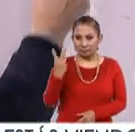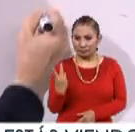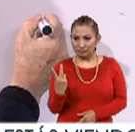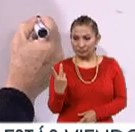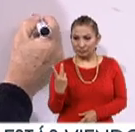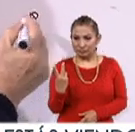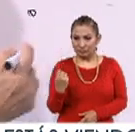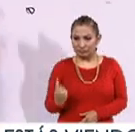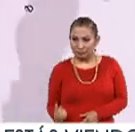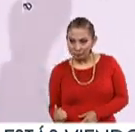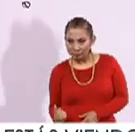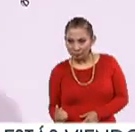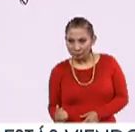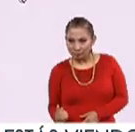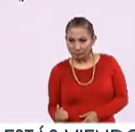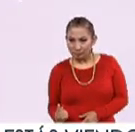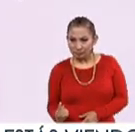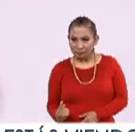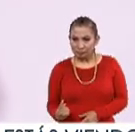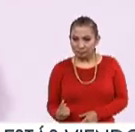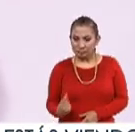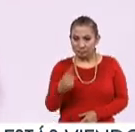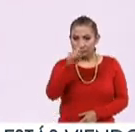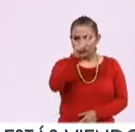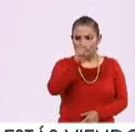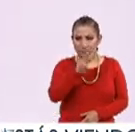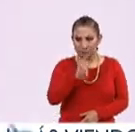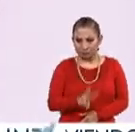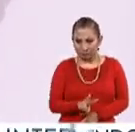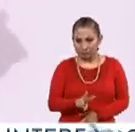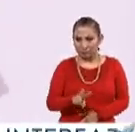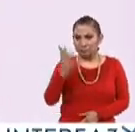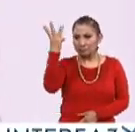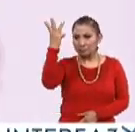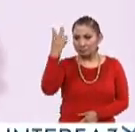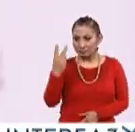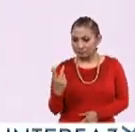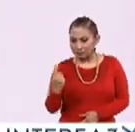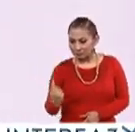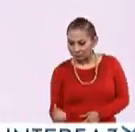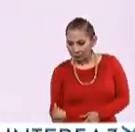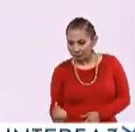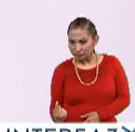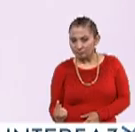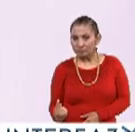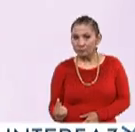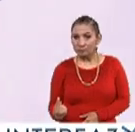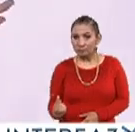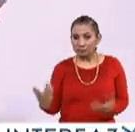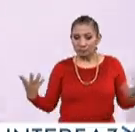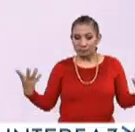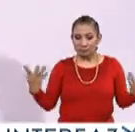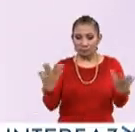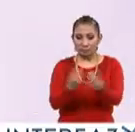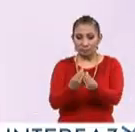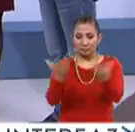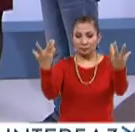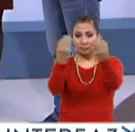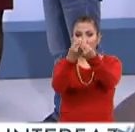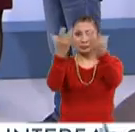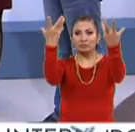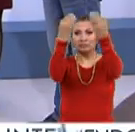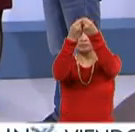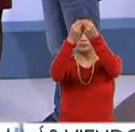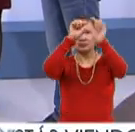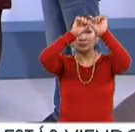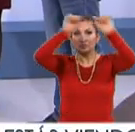2, 1. Ven claramente que este es el 123 y este sí. es el 320. Entonces, sumar es juntar